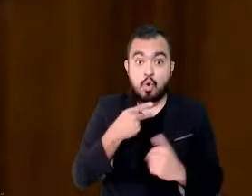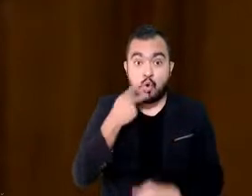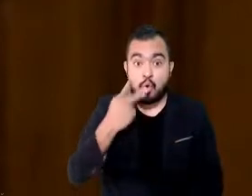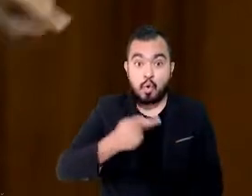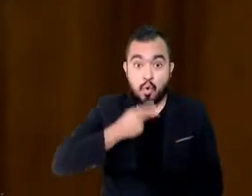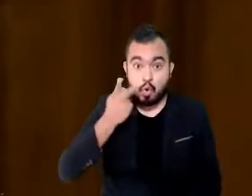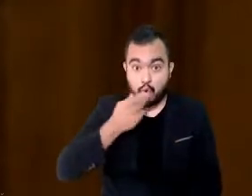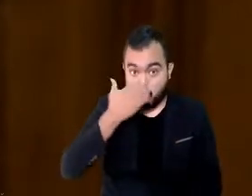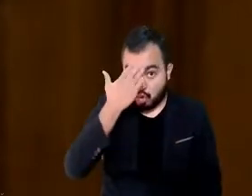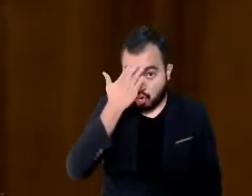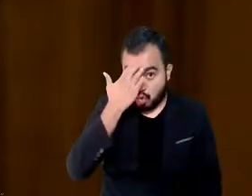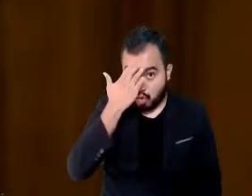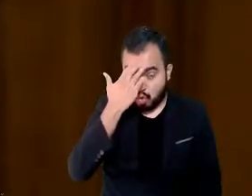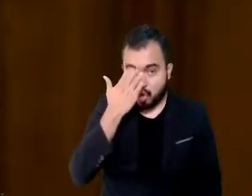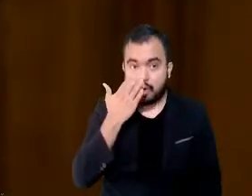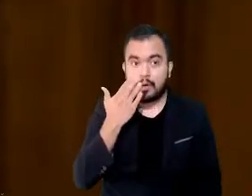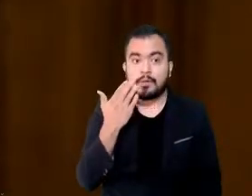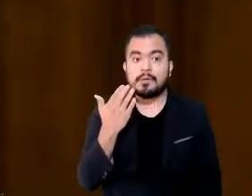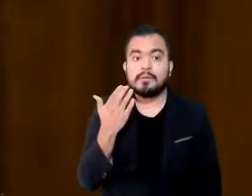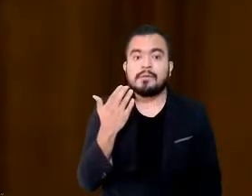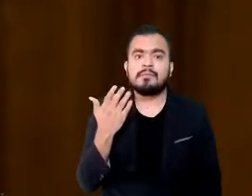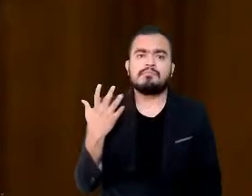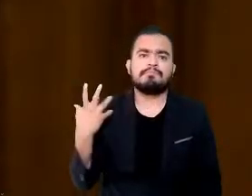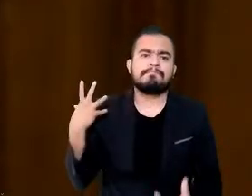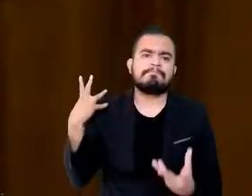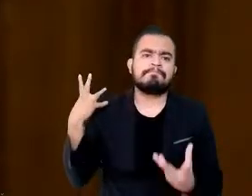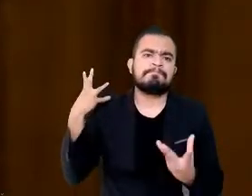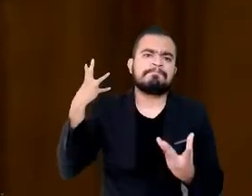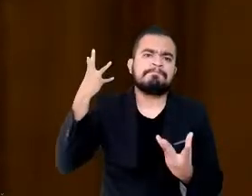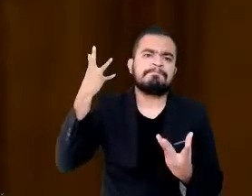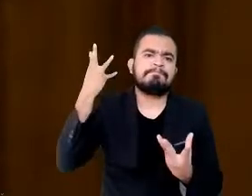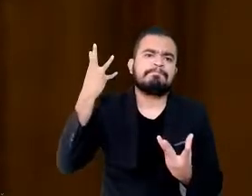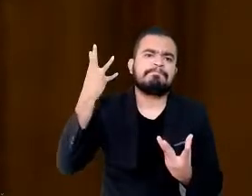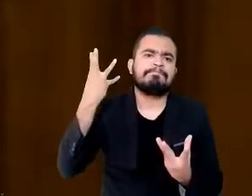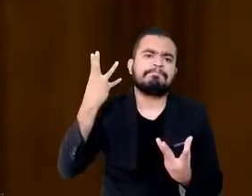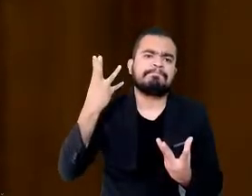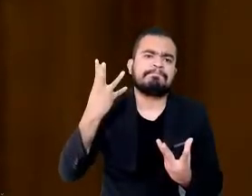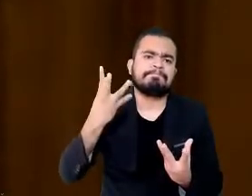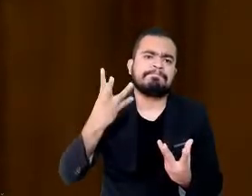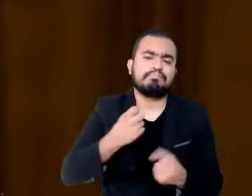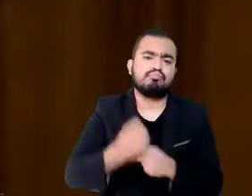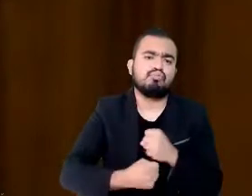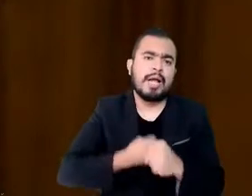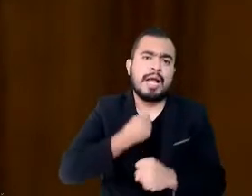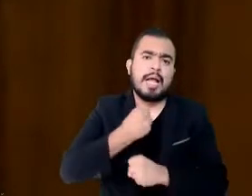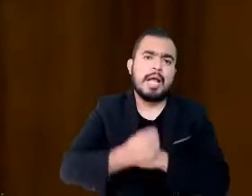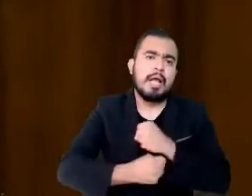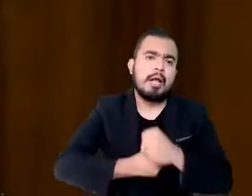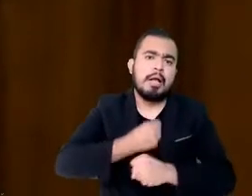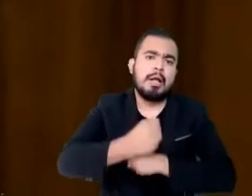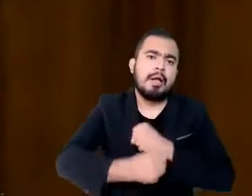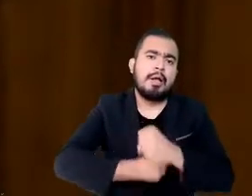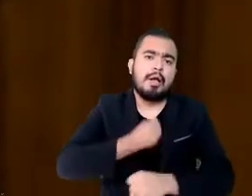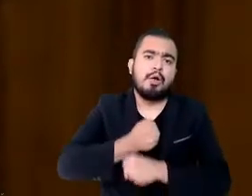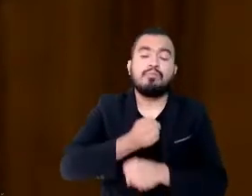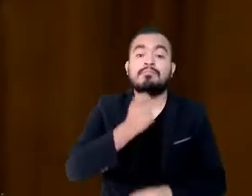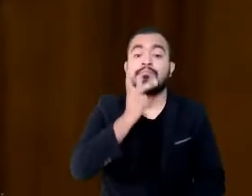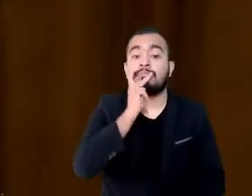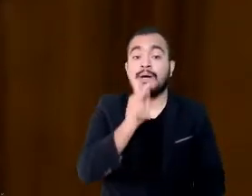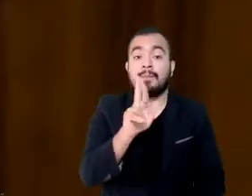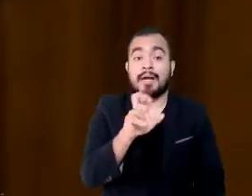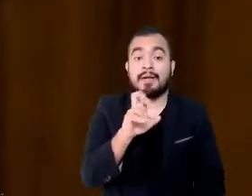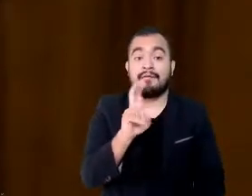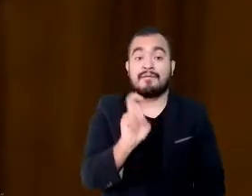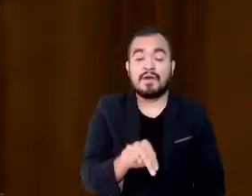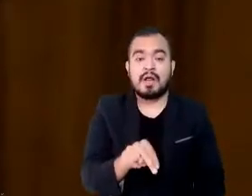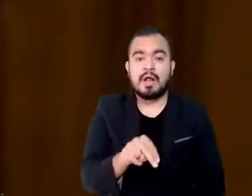son, venimos arrastrando por décadas, este tipo de refranes que tenemos que